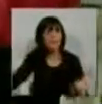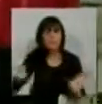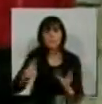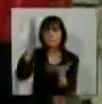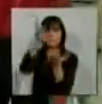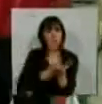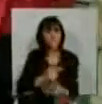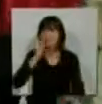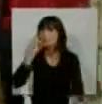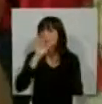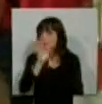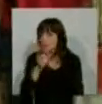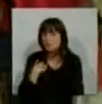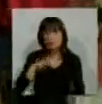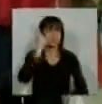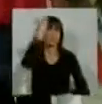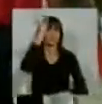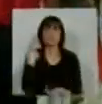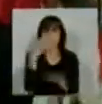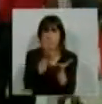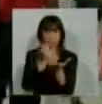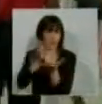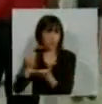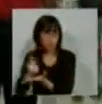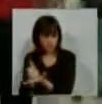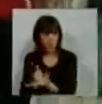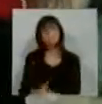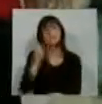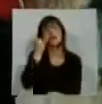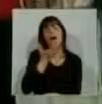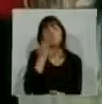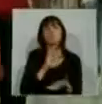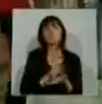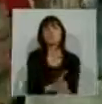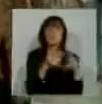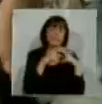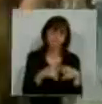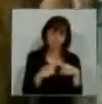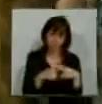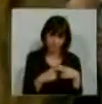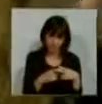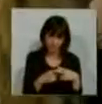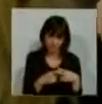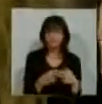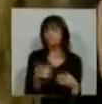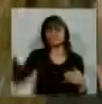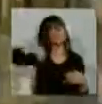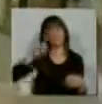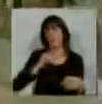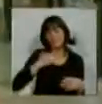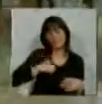Es impresionante las rebajas que hay. Y hablando de dispositivos tecnológicos que no van a llegar acá porque